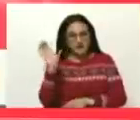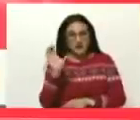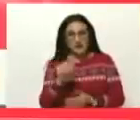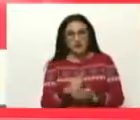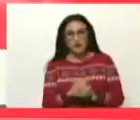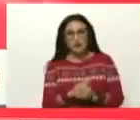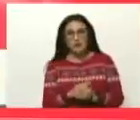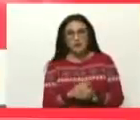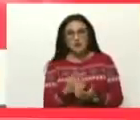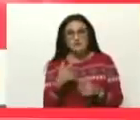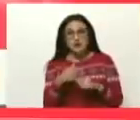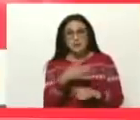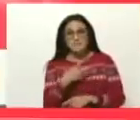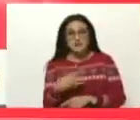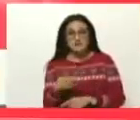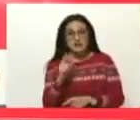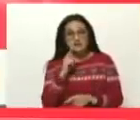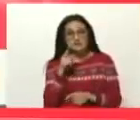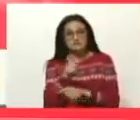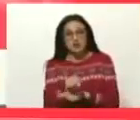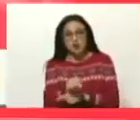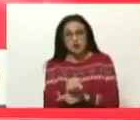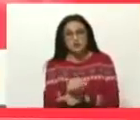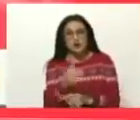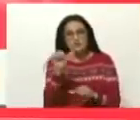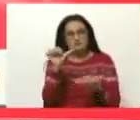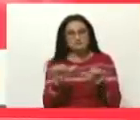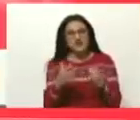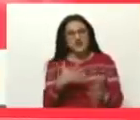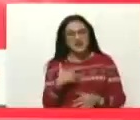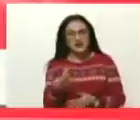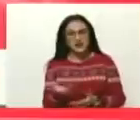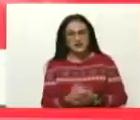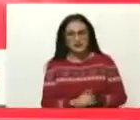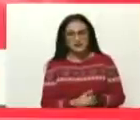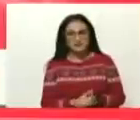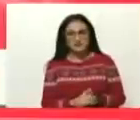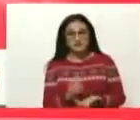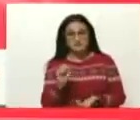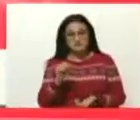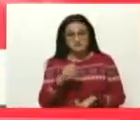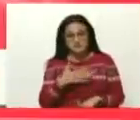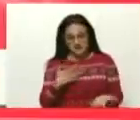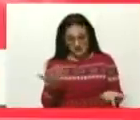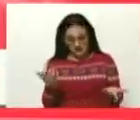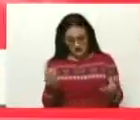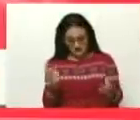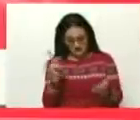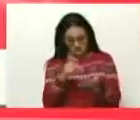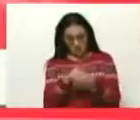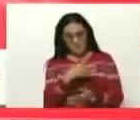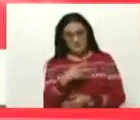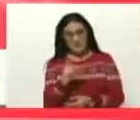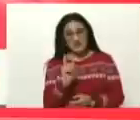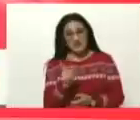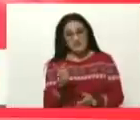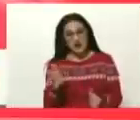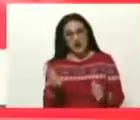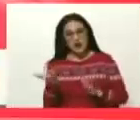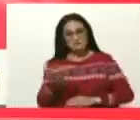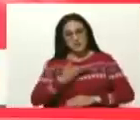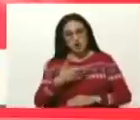Y con ellos el presidente ha ordenado desde el principio: vamos a hablar, ¿qué es lo que quieren? Si quieren llegar a la presidencia, tienen que ganar unas